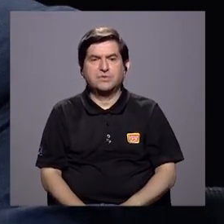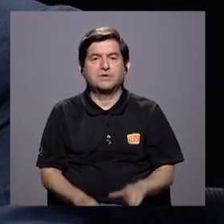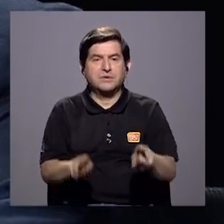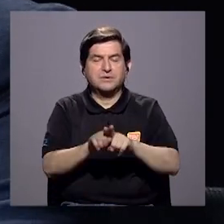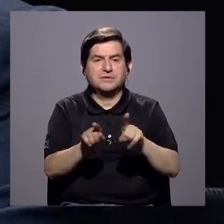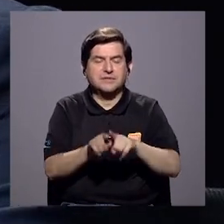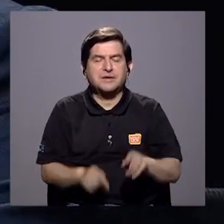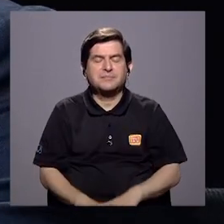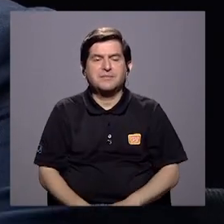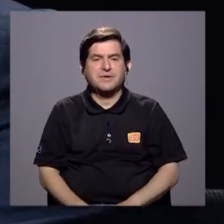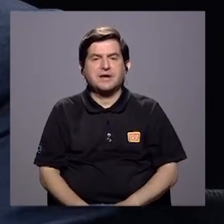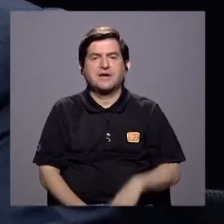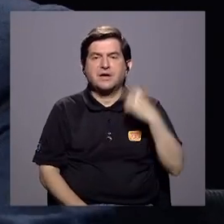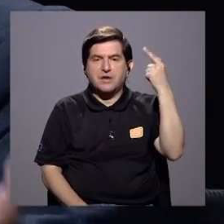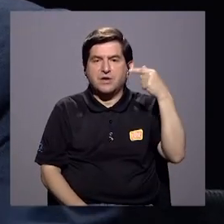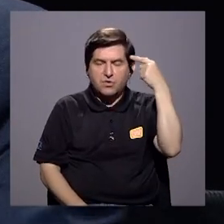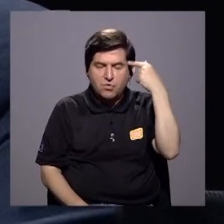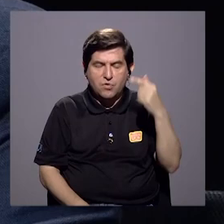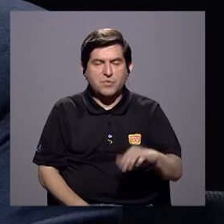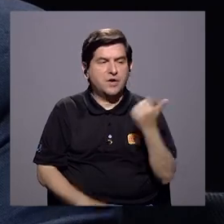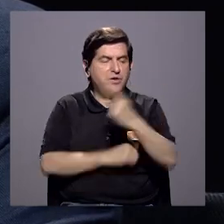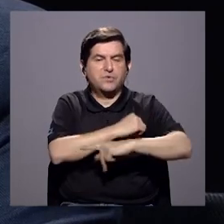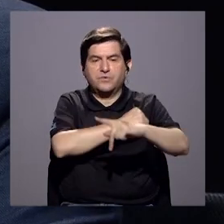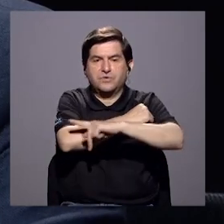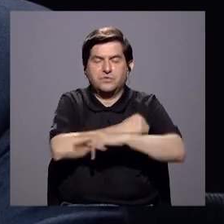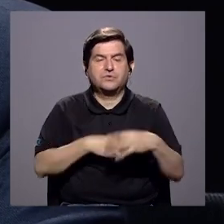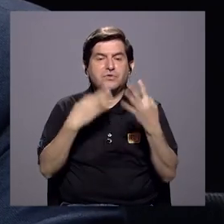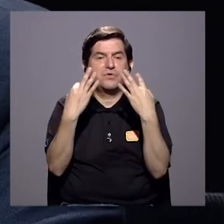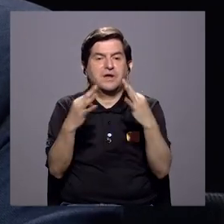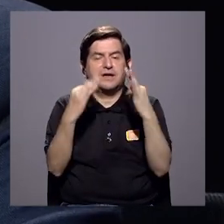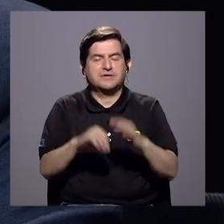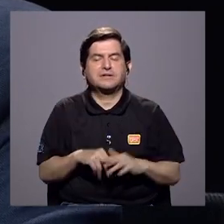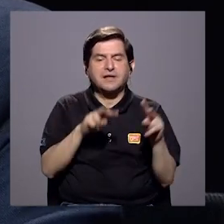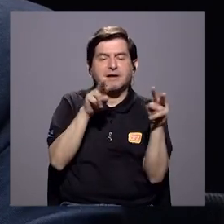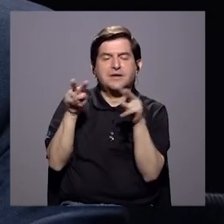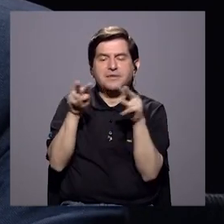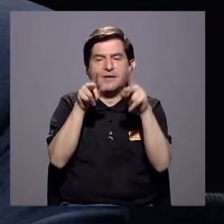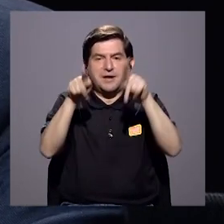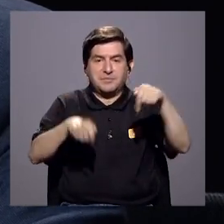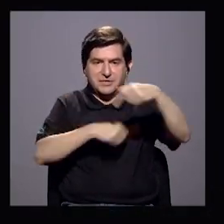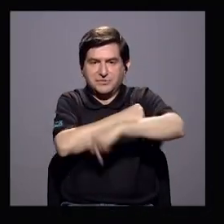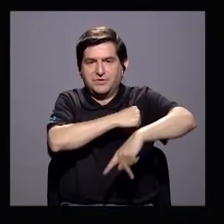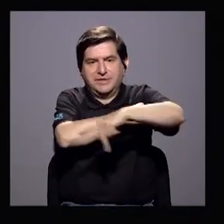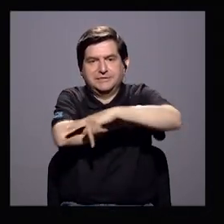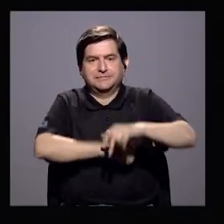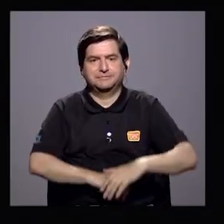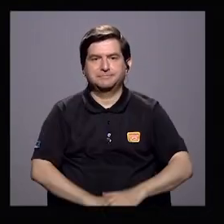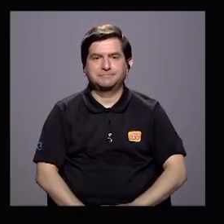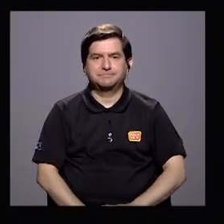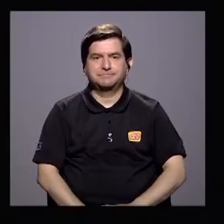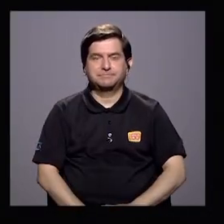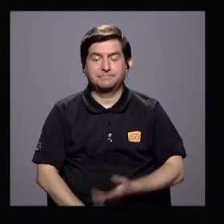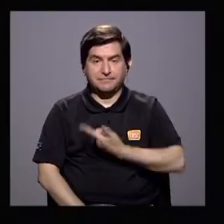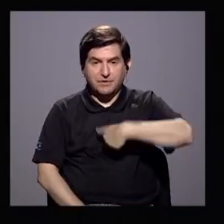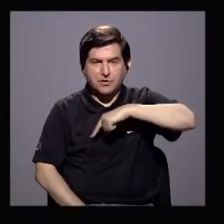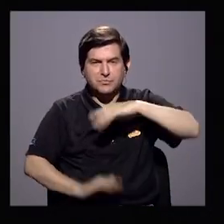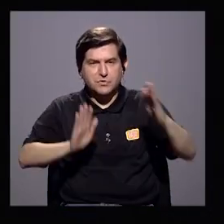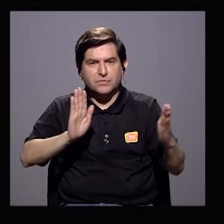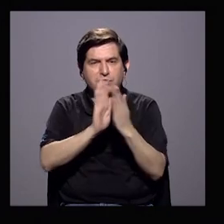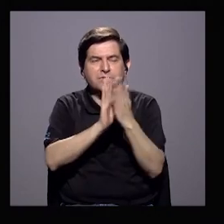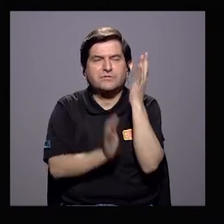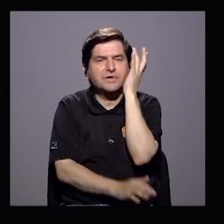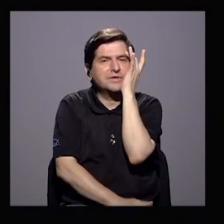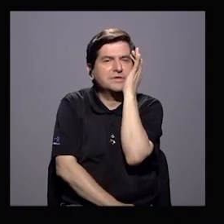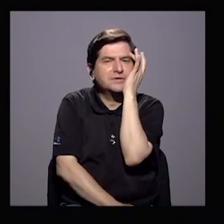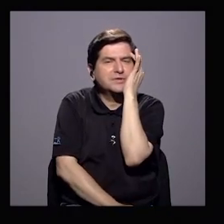cualquier gobierno extranjero o potencia extranjera que podría tratar de vigilar a gente de nuestro país estamos de frente ante